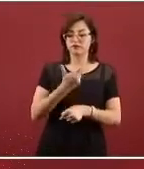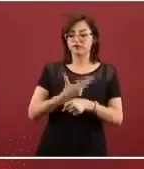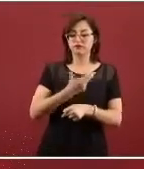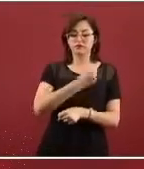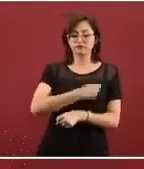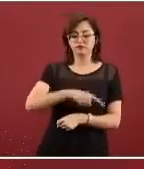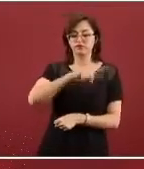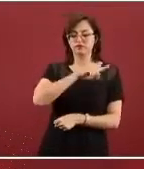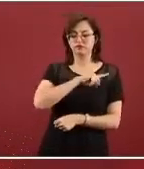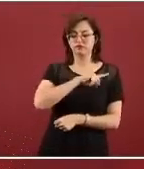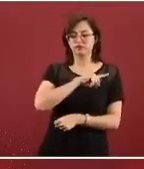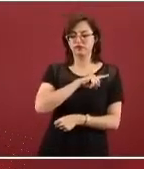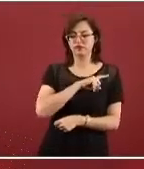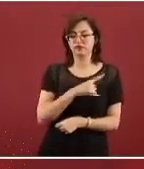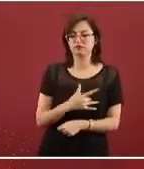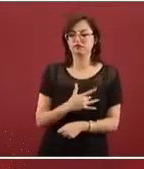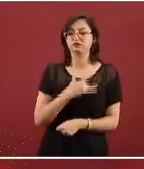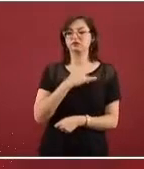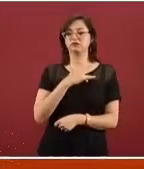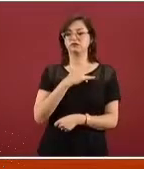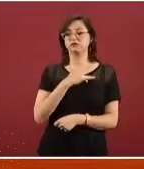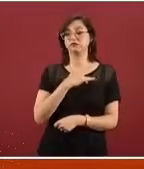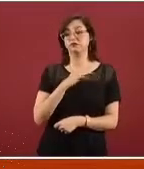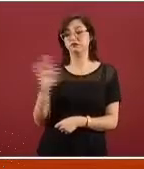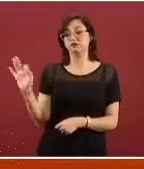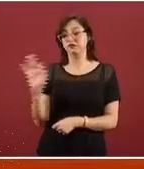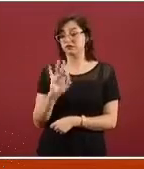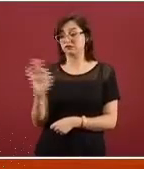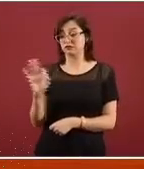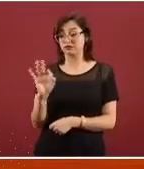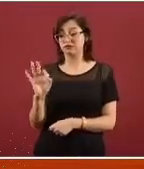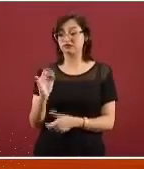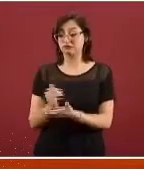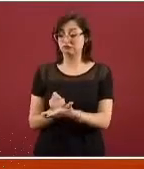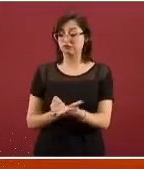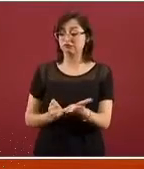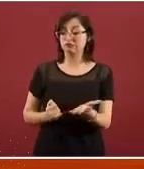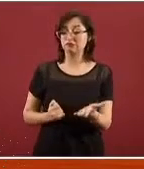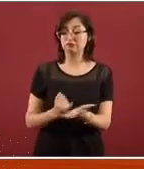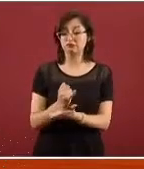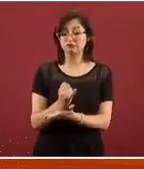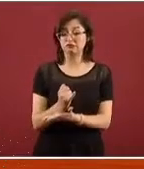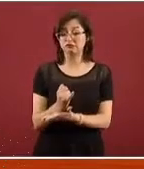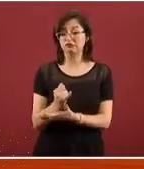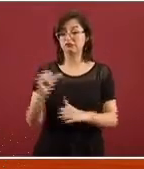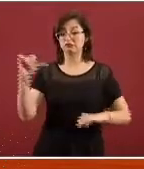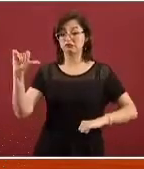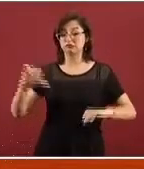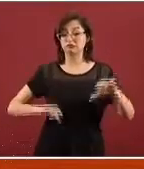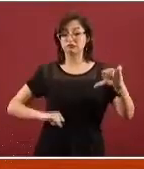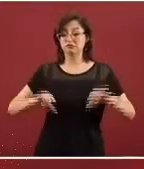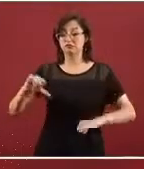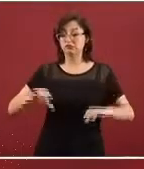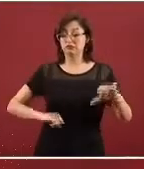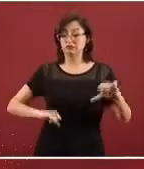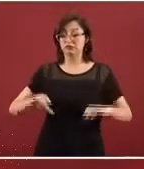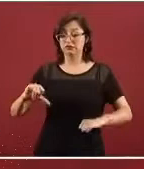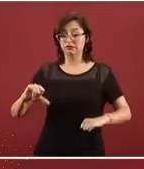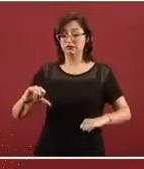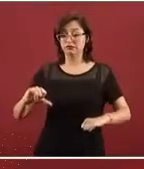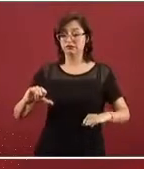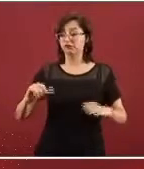momento en que fuese indispensable tomar una medida como esta, que es suspender las actividades que no